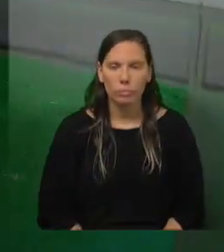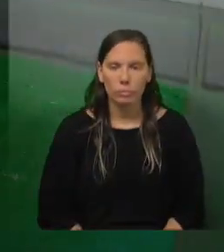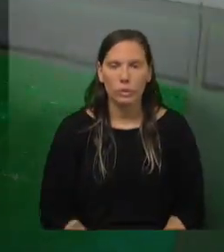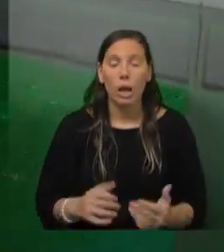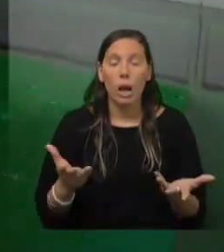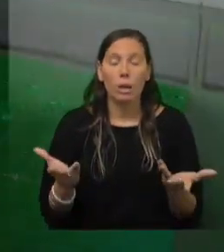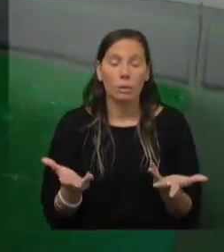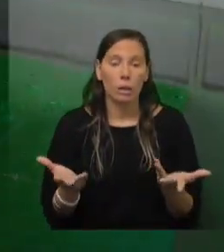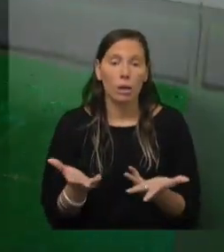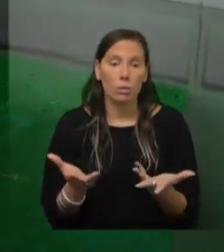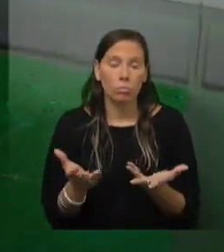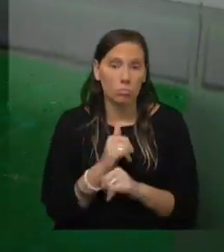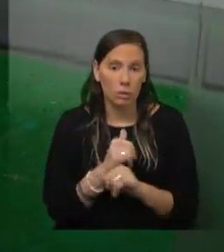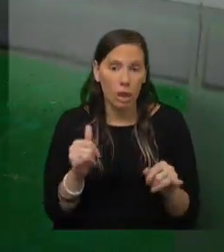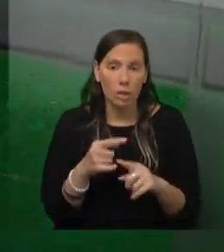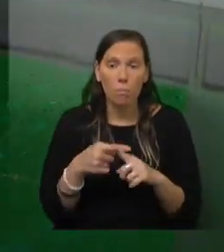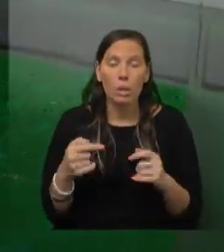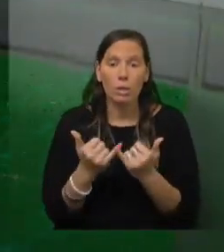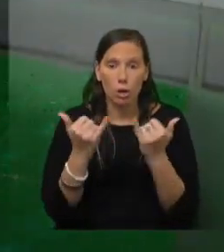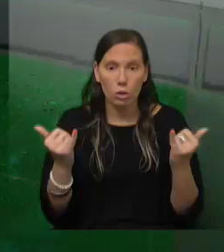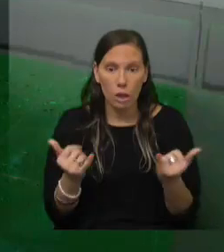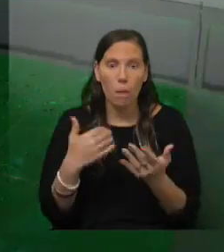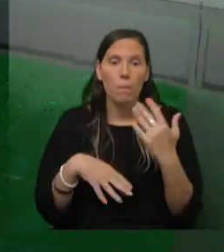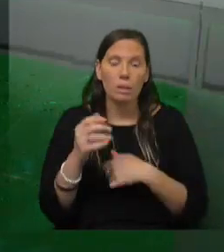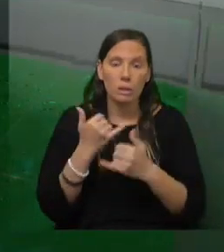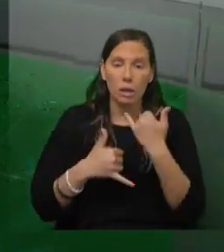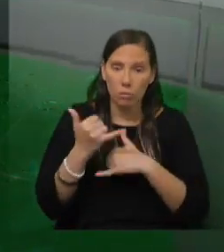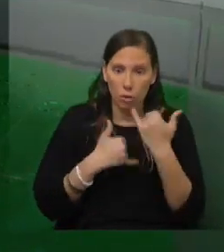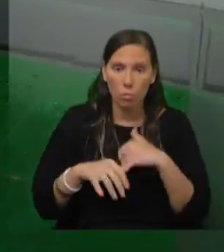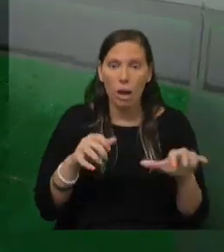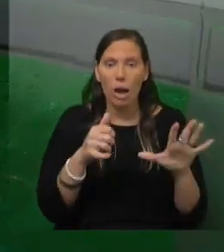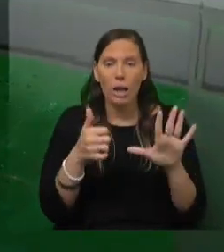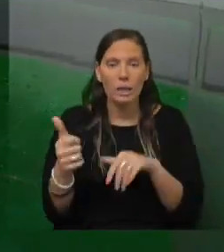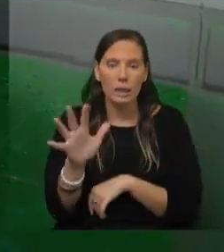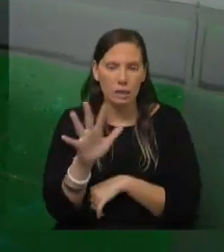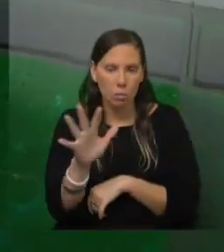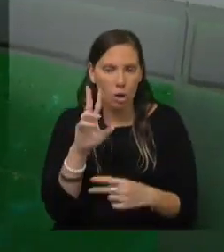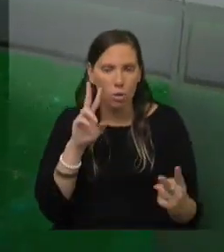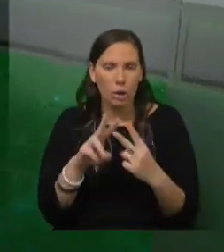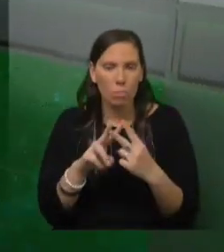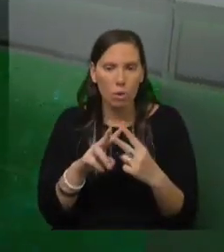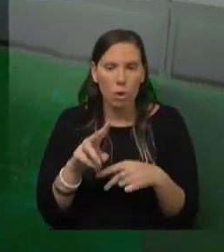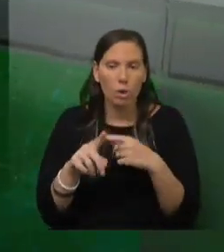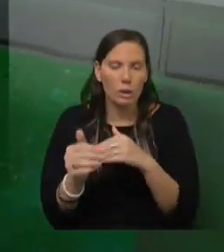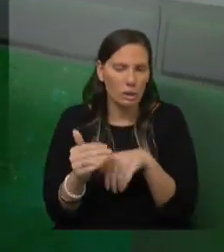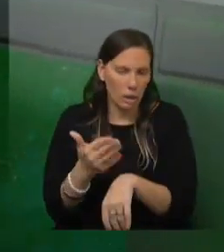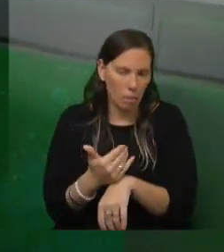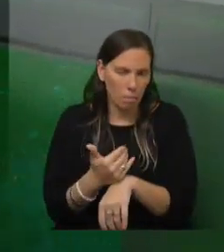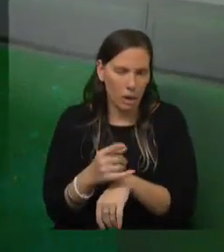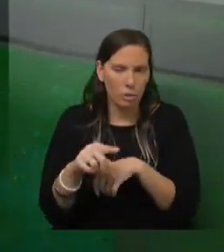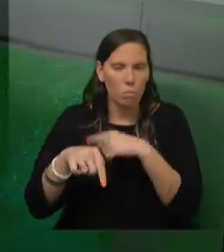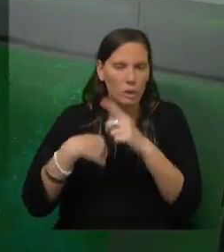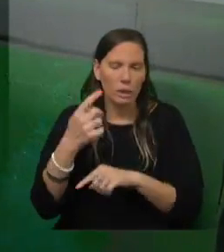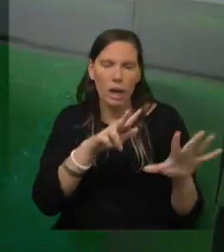llegamos con esta edición del mediodía la actualización informativa será a las 18:55 nosotros nos reencontramos bien mañana a las